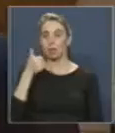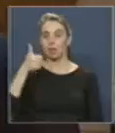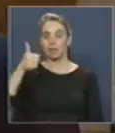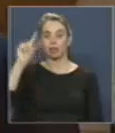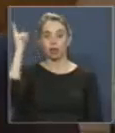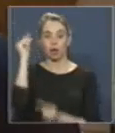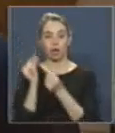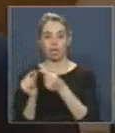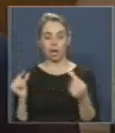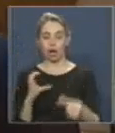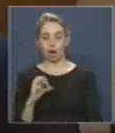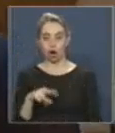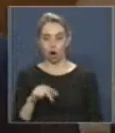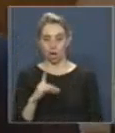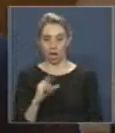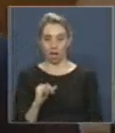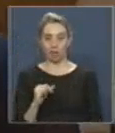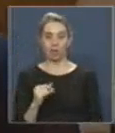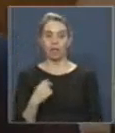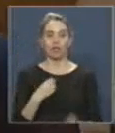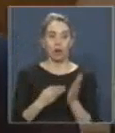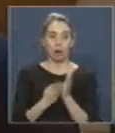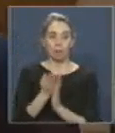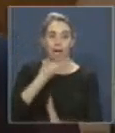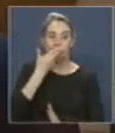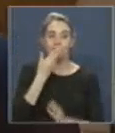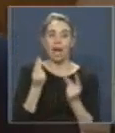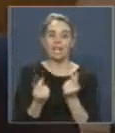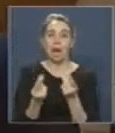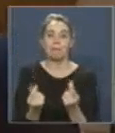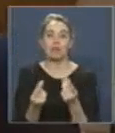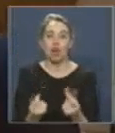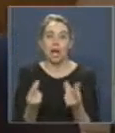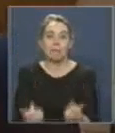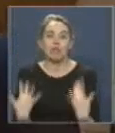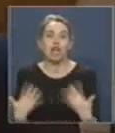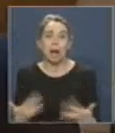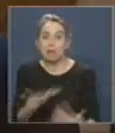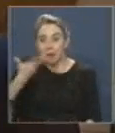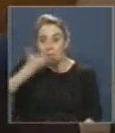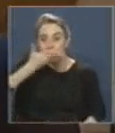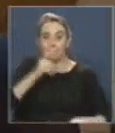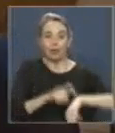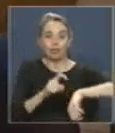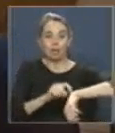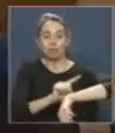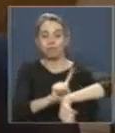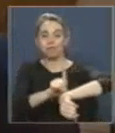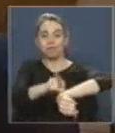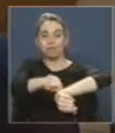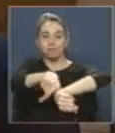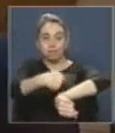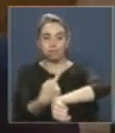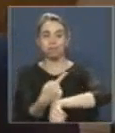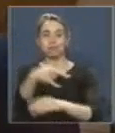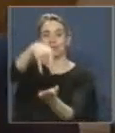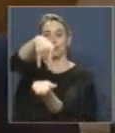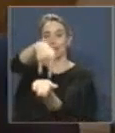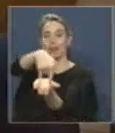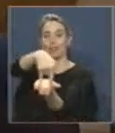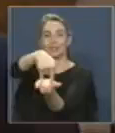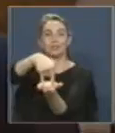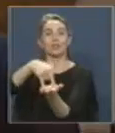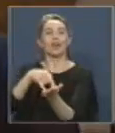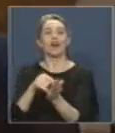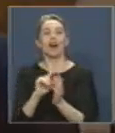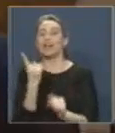CONADI. Tenía que hacerlo la introducción a mata caballo. Aquí los tiempos corren en el Congreso y por lo tanto no hay que dejar